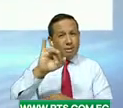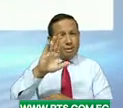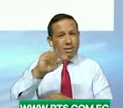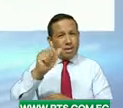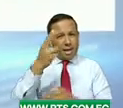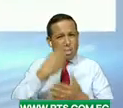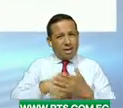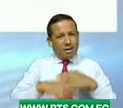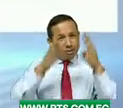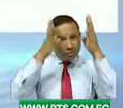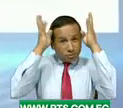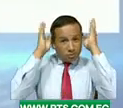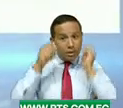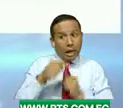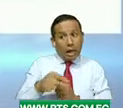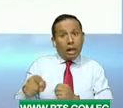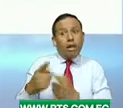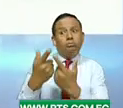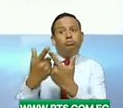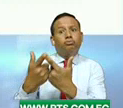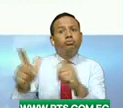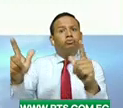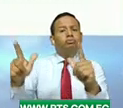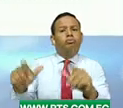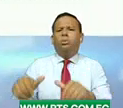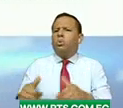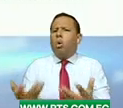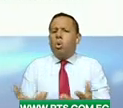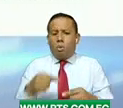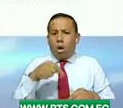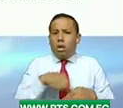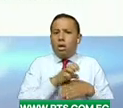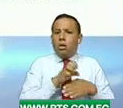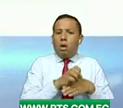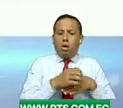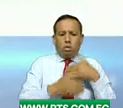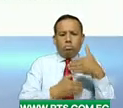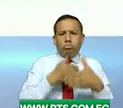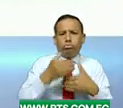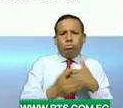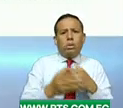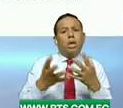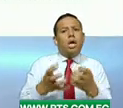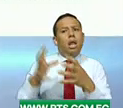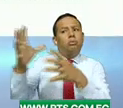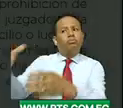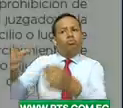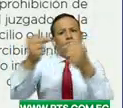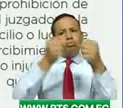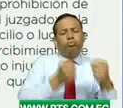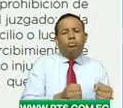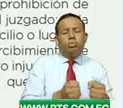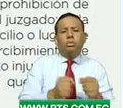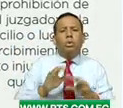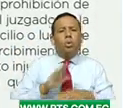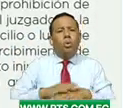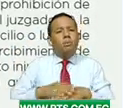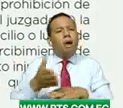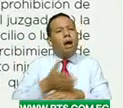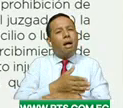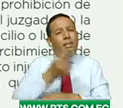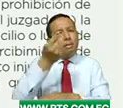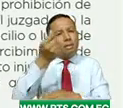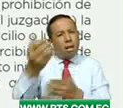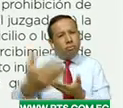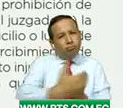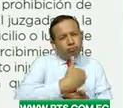Quito, mientras se tramita su extradición a nuestro país, donde es procesado por presunta asociación ilícita. Para su liberación, la